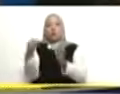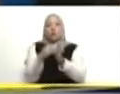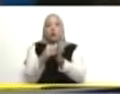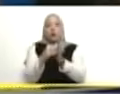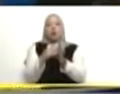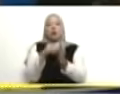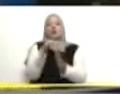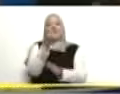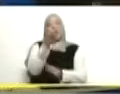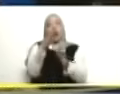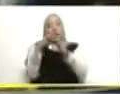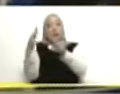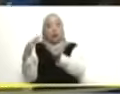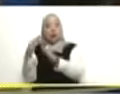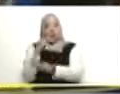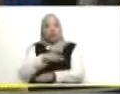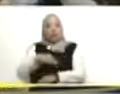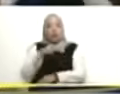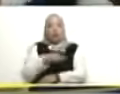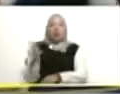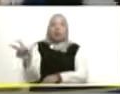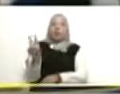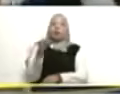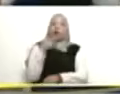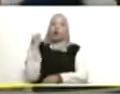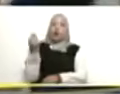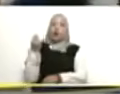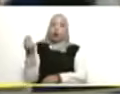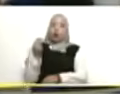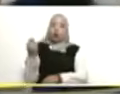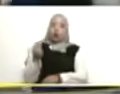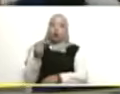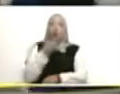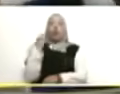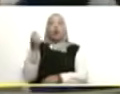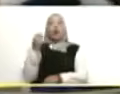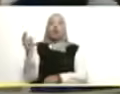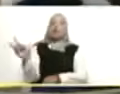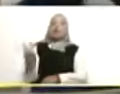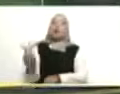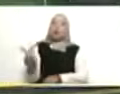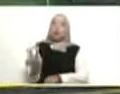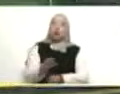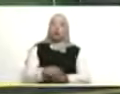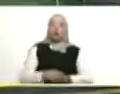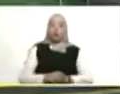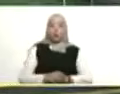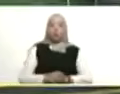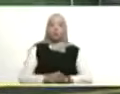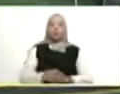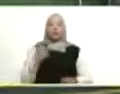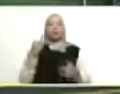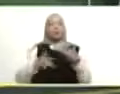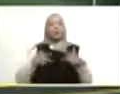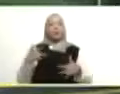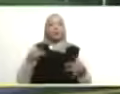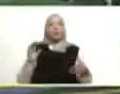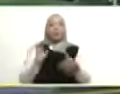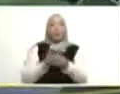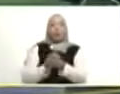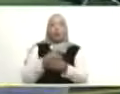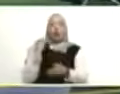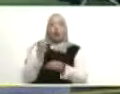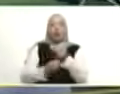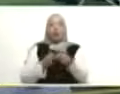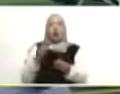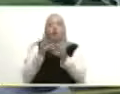viviendas para la gran misión Venezuela Joven, para la juventud venezolana, que va haciendo pareja, que va